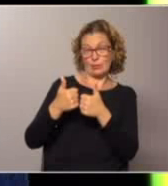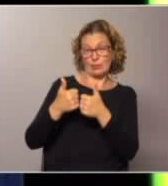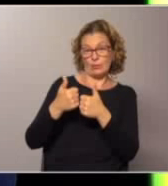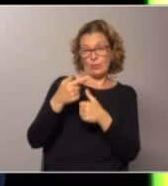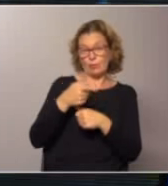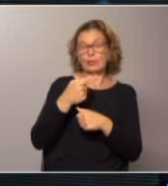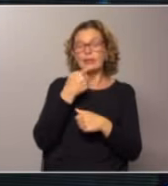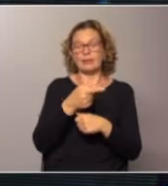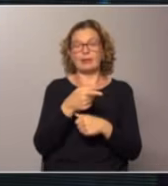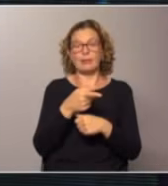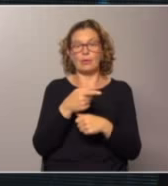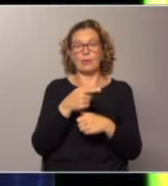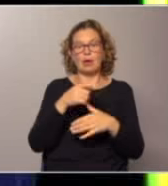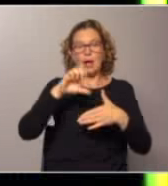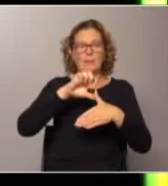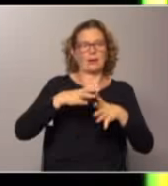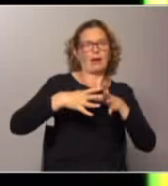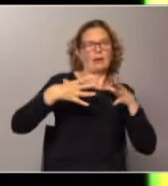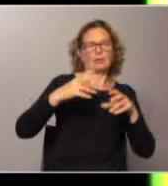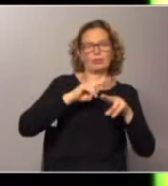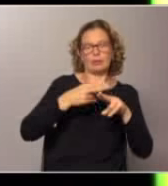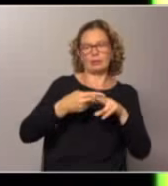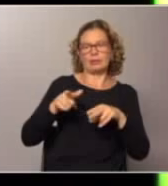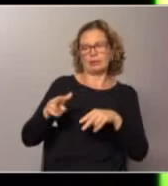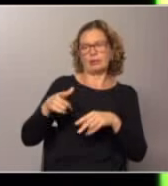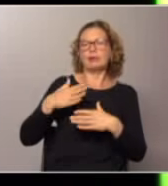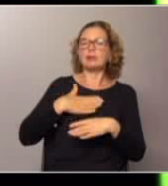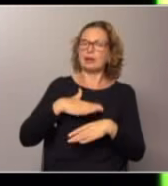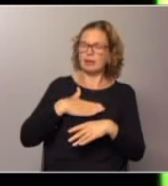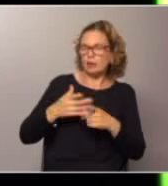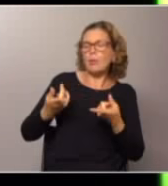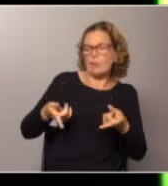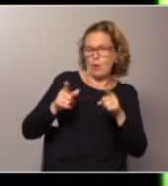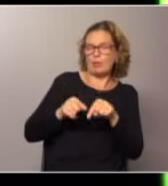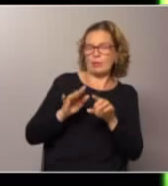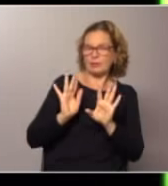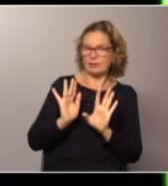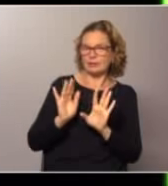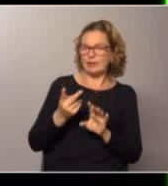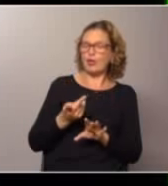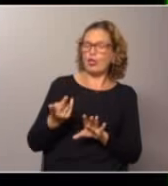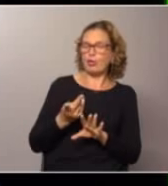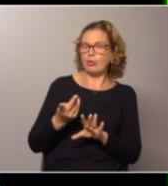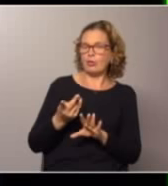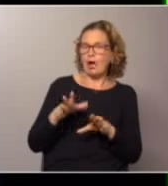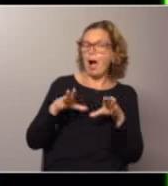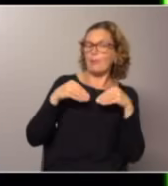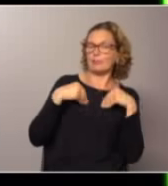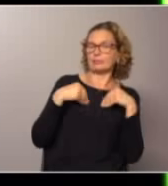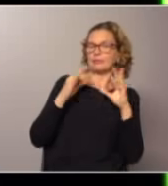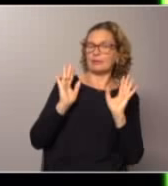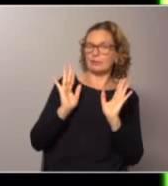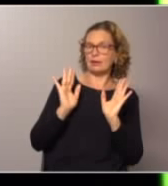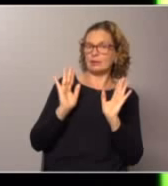una de ciudad vamos a ser américa grande de vuelta y el otro disco che tranquilo que vamos a volver a hacer o sea están de alguna manera asumiendo